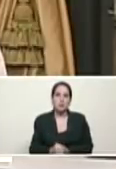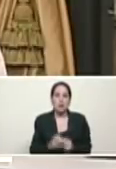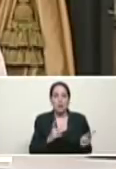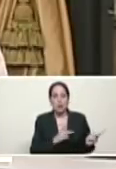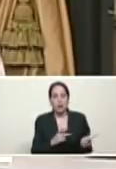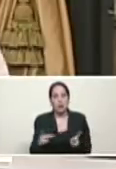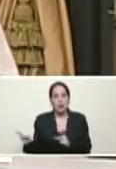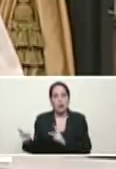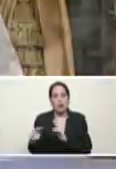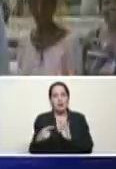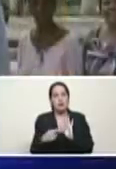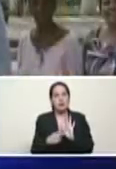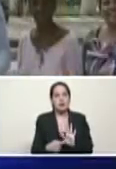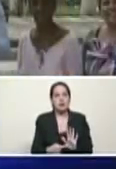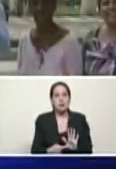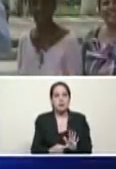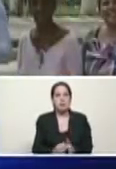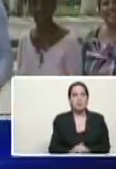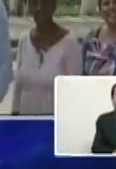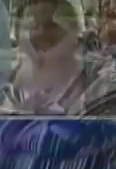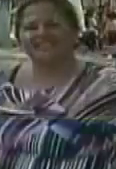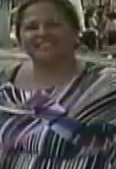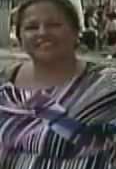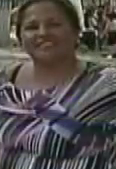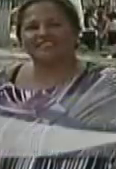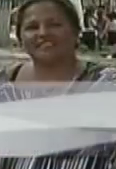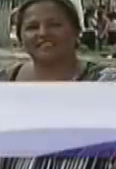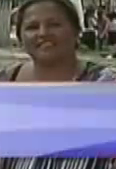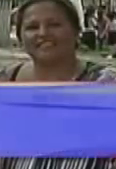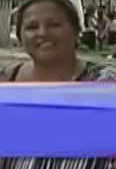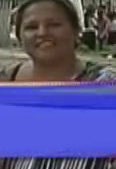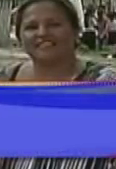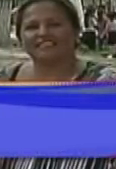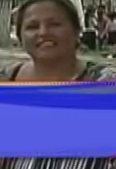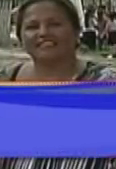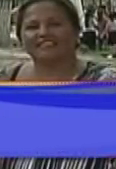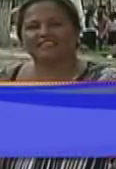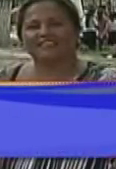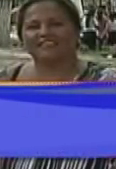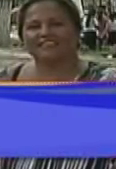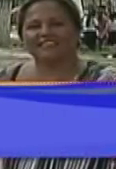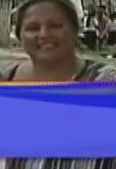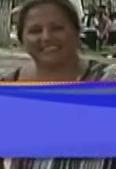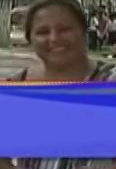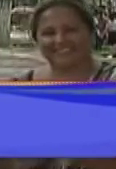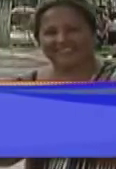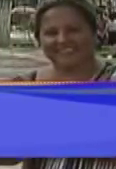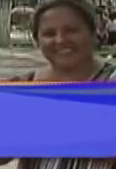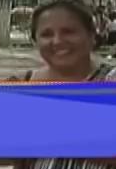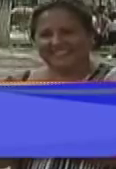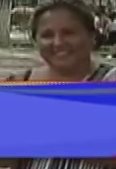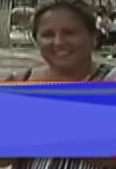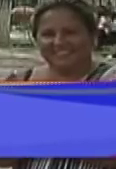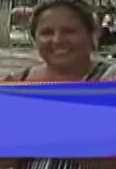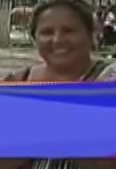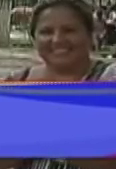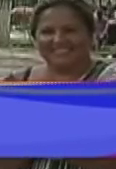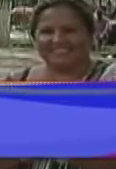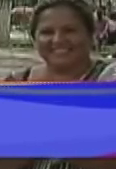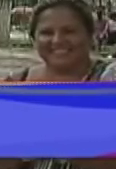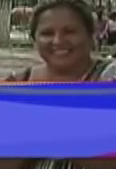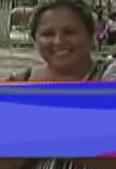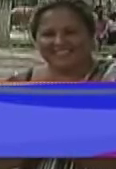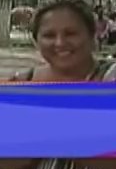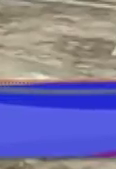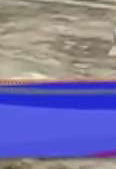Adelante, Guárico. Gracias, presidente, por el contacto. Estamos desde aquí, desde San Juan de los Morros, municipio